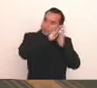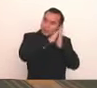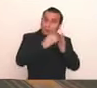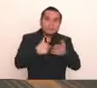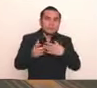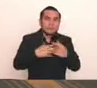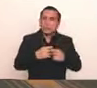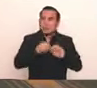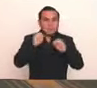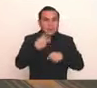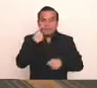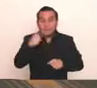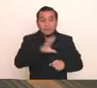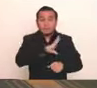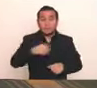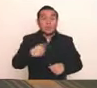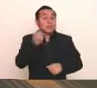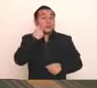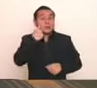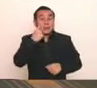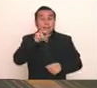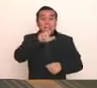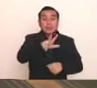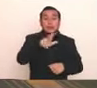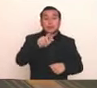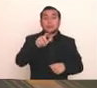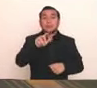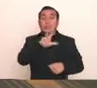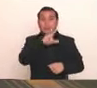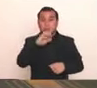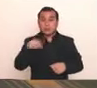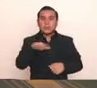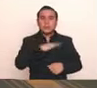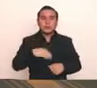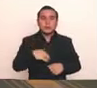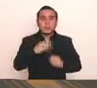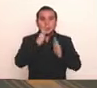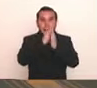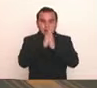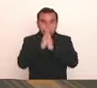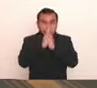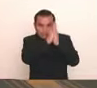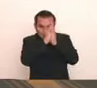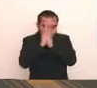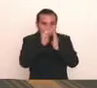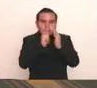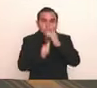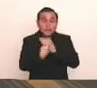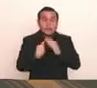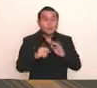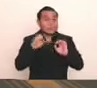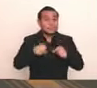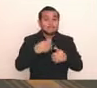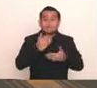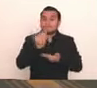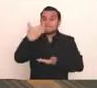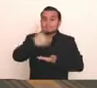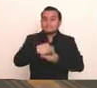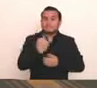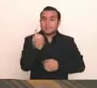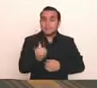poder ver a sus familias cuidando los más de 300 puntos ciegos en estas fronteras evitando que el virus entre por esos lugares